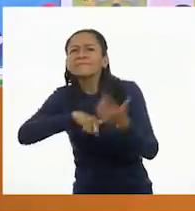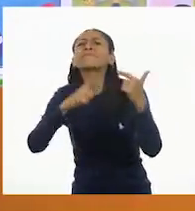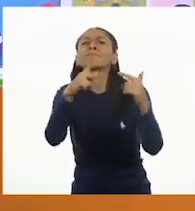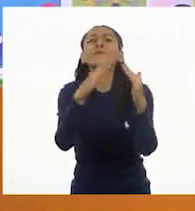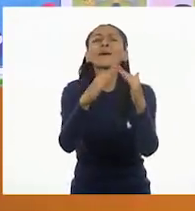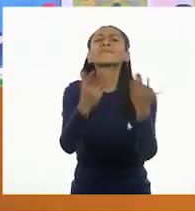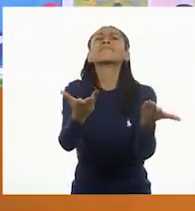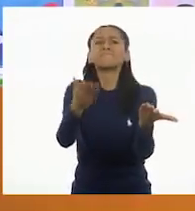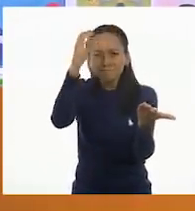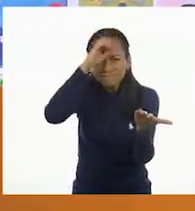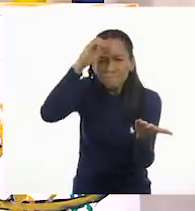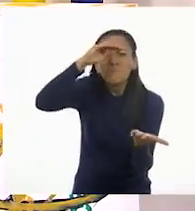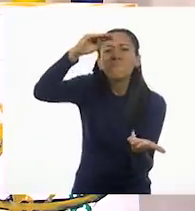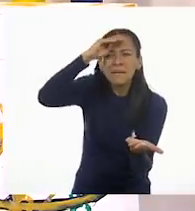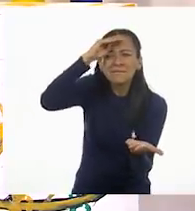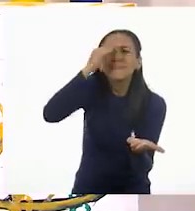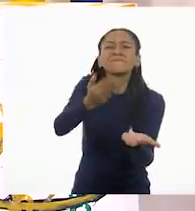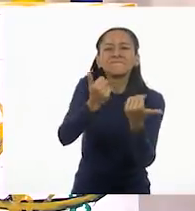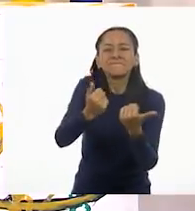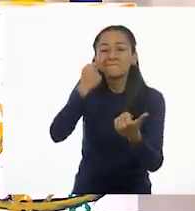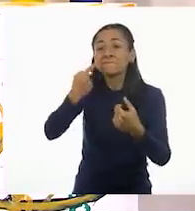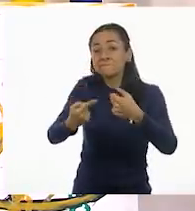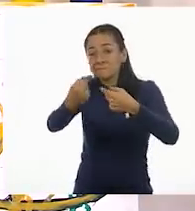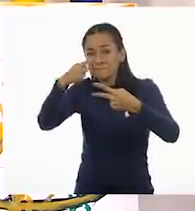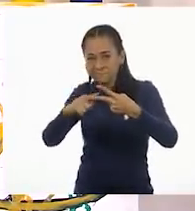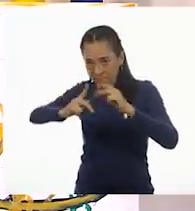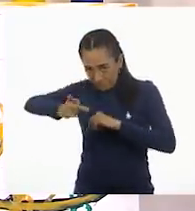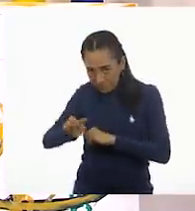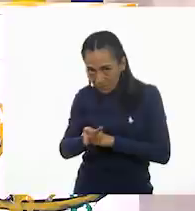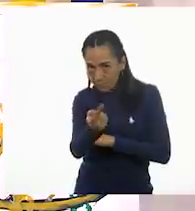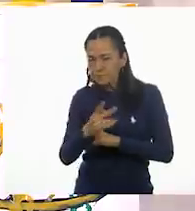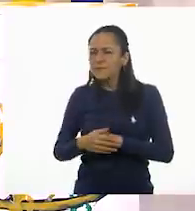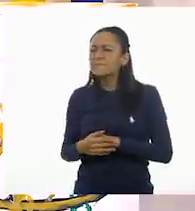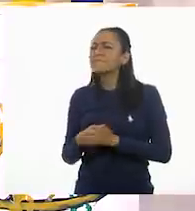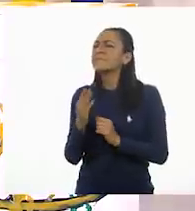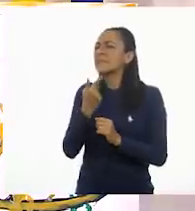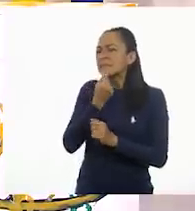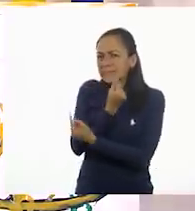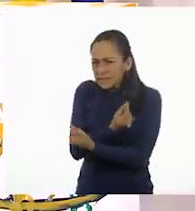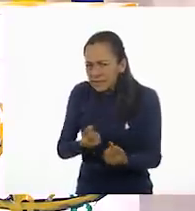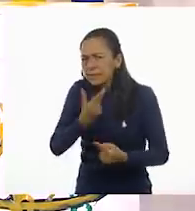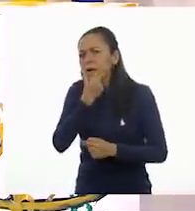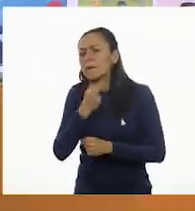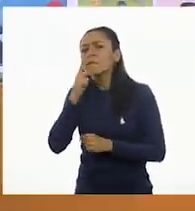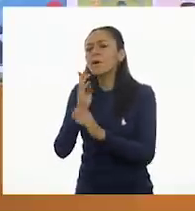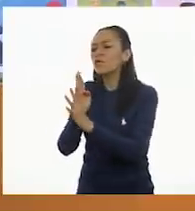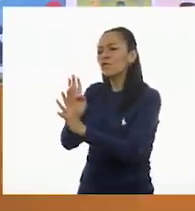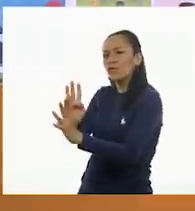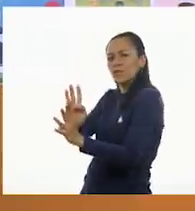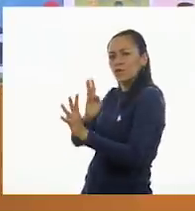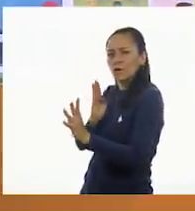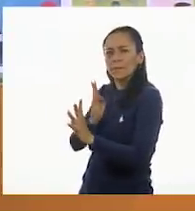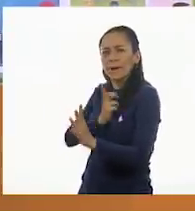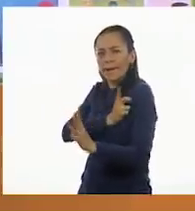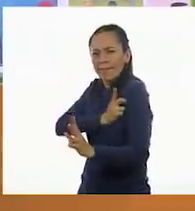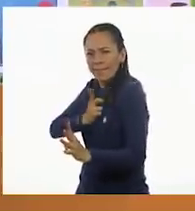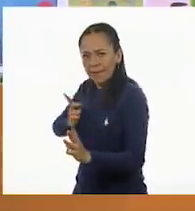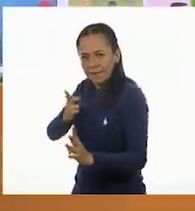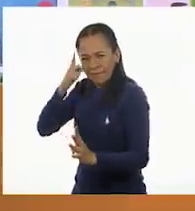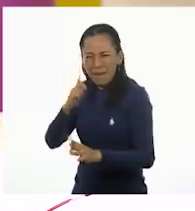pregunta. ¡Sale! ¡Sí! ¿Por qué se deben formar las niñas y los niños para lavarse las manos? ¿Por qué? ¿Por qué se